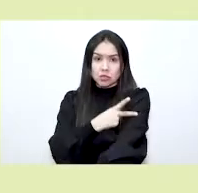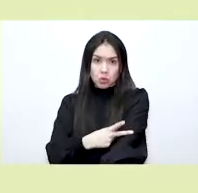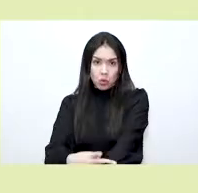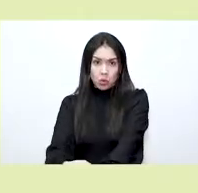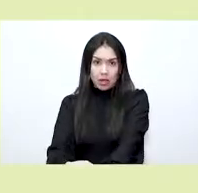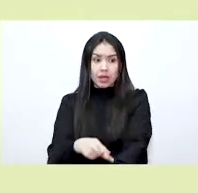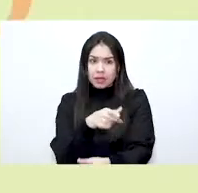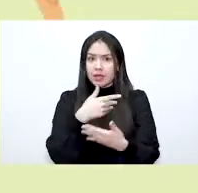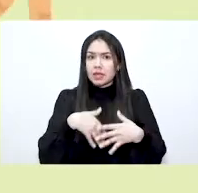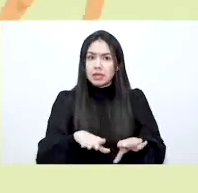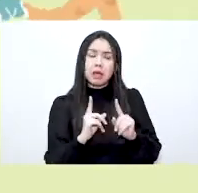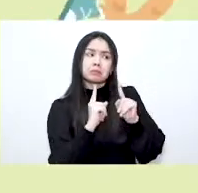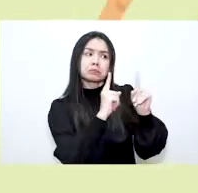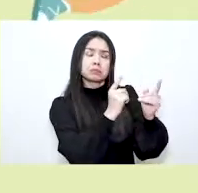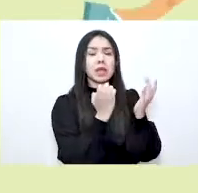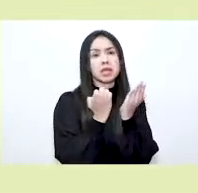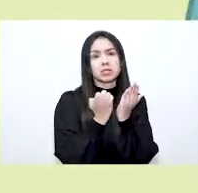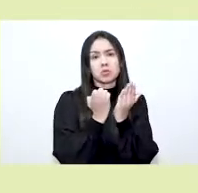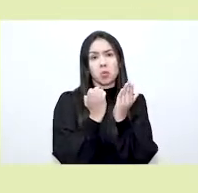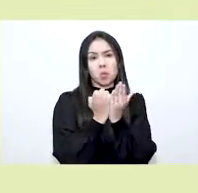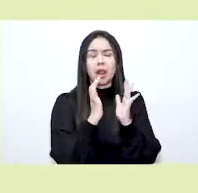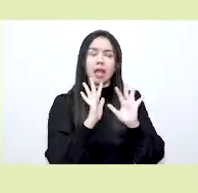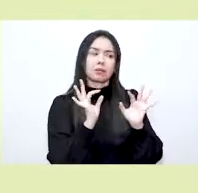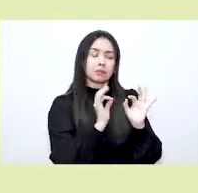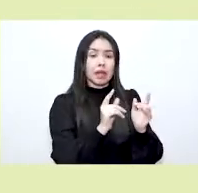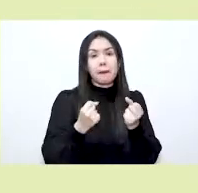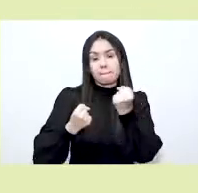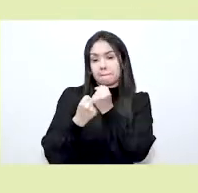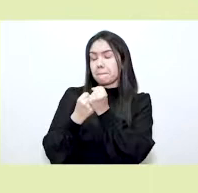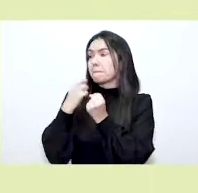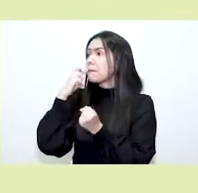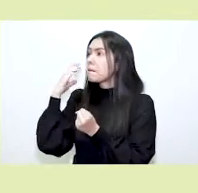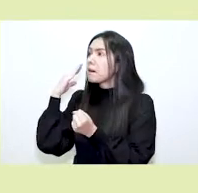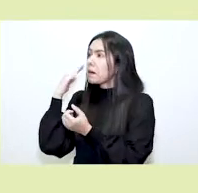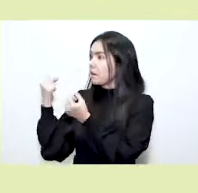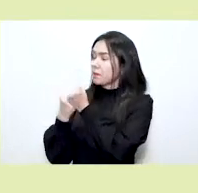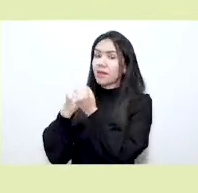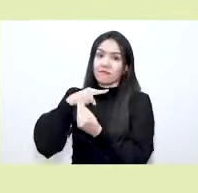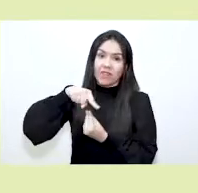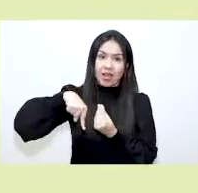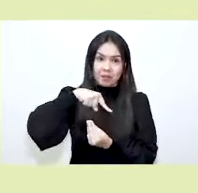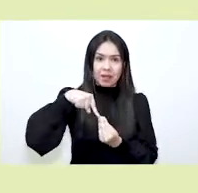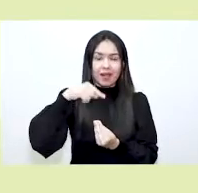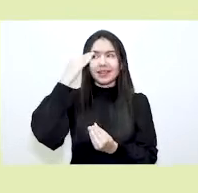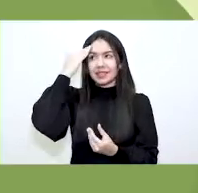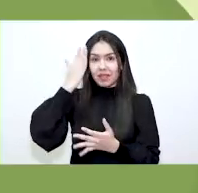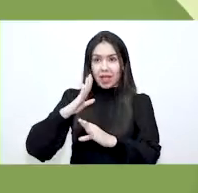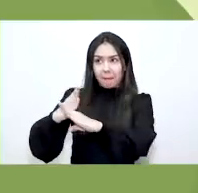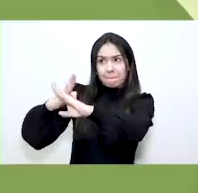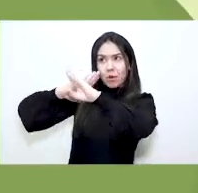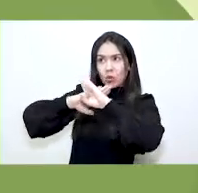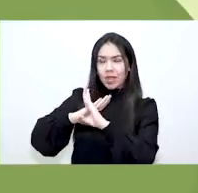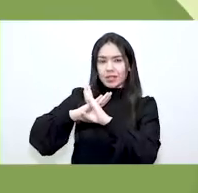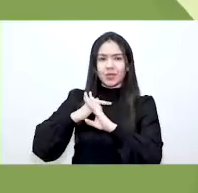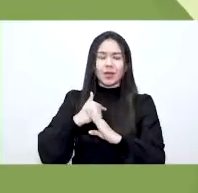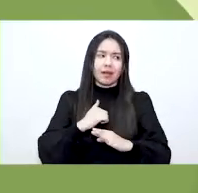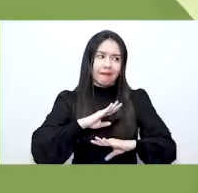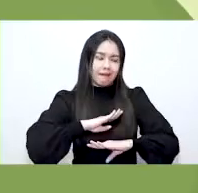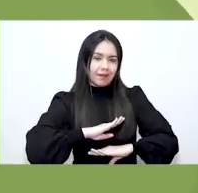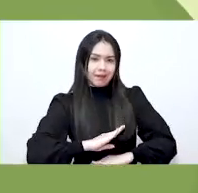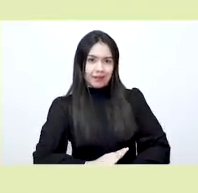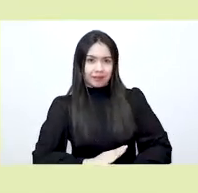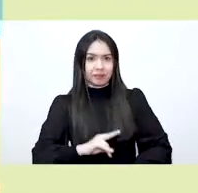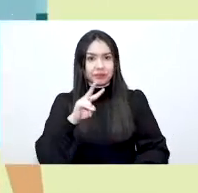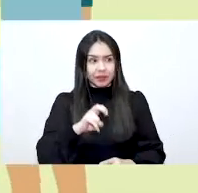José sigue yendo a la escuela. Cuenta con el apoyo de su familia. Ellos saben que están protegidos. Gracias